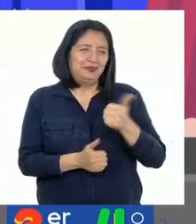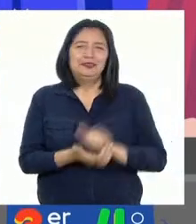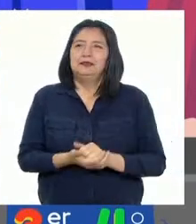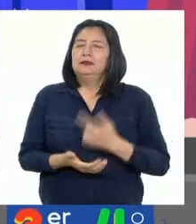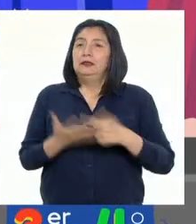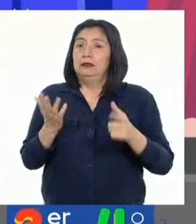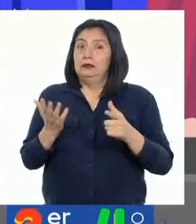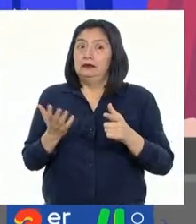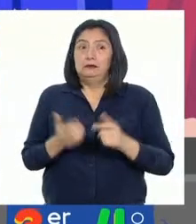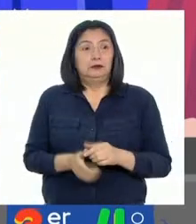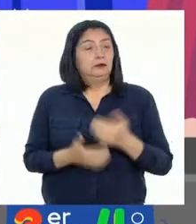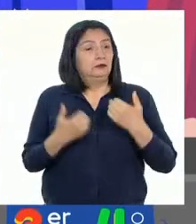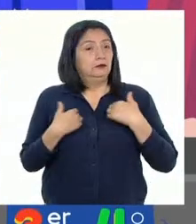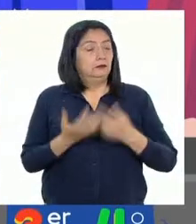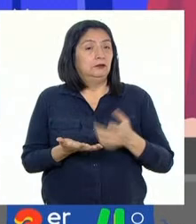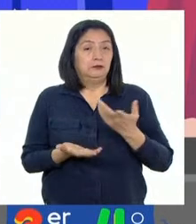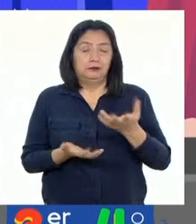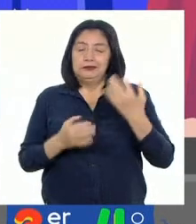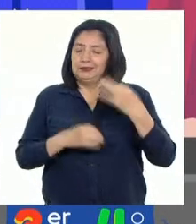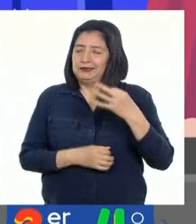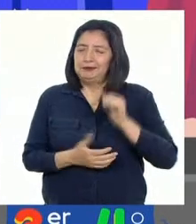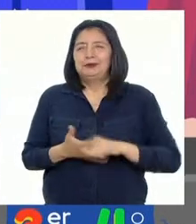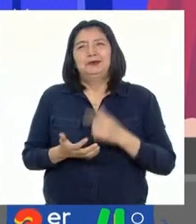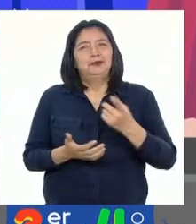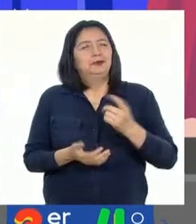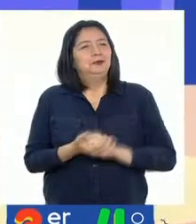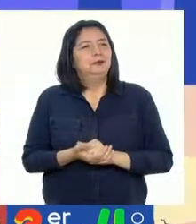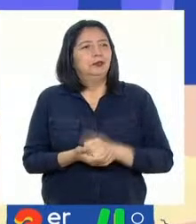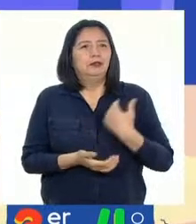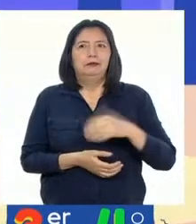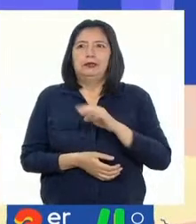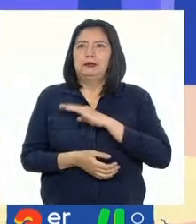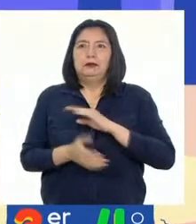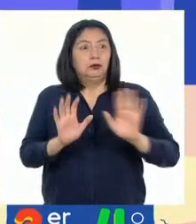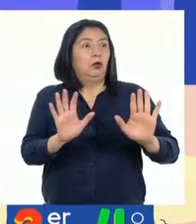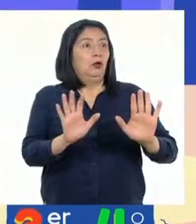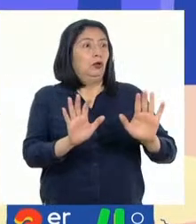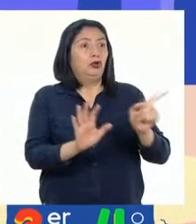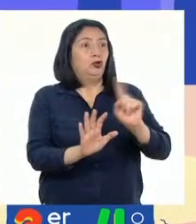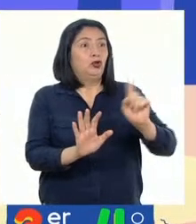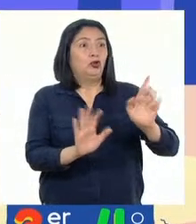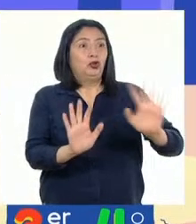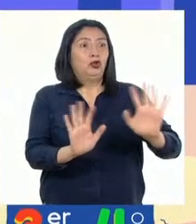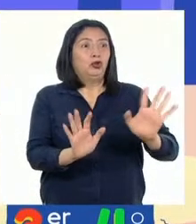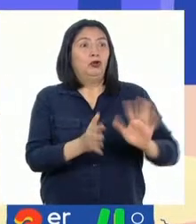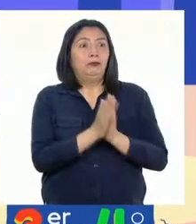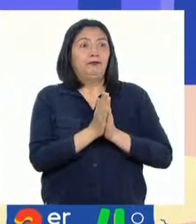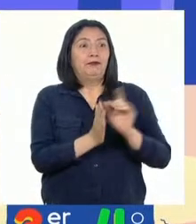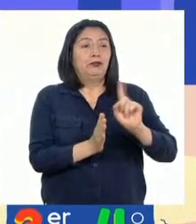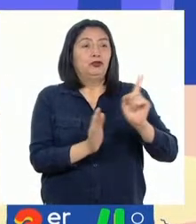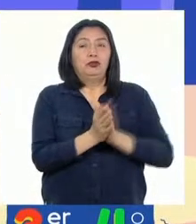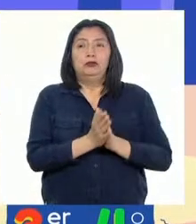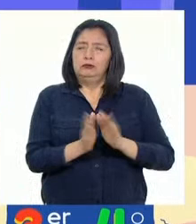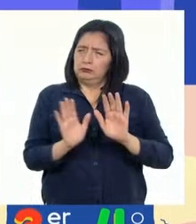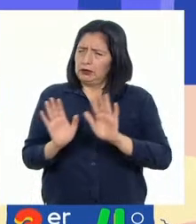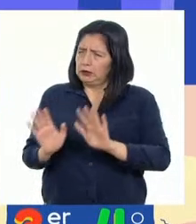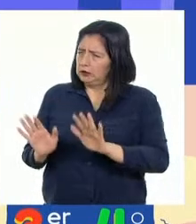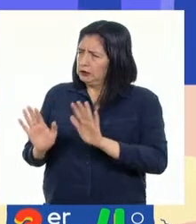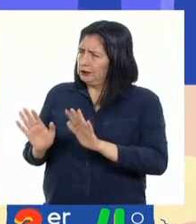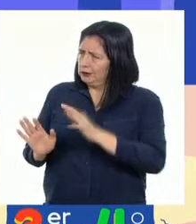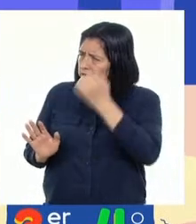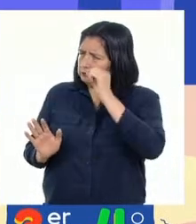para tener una gran aventura, necesitas siempre un gran villano. ¡No! ¡Vera! ¡Eso no! ¡Por favor!